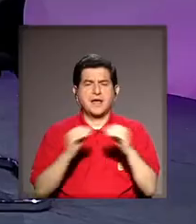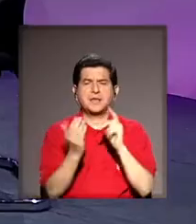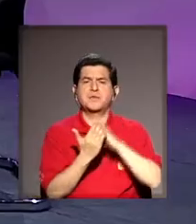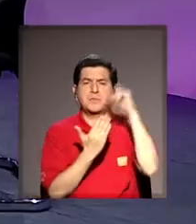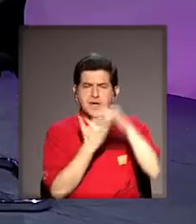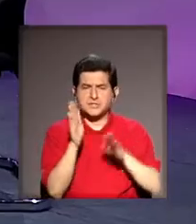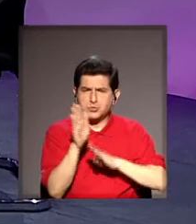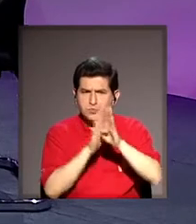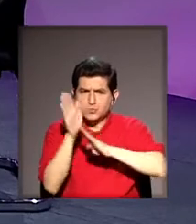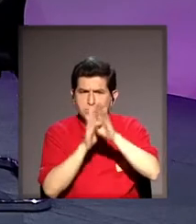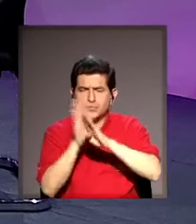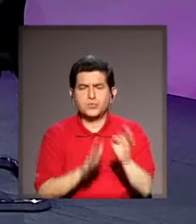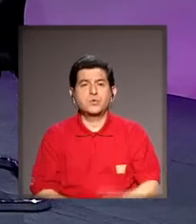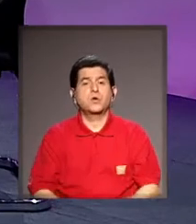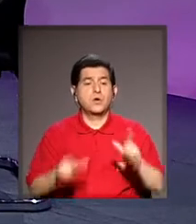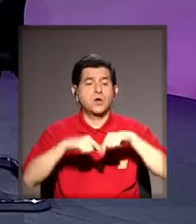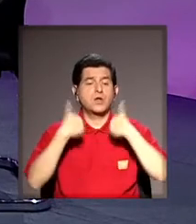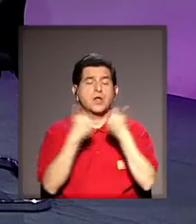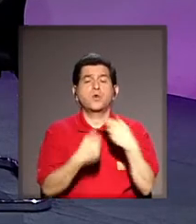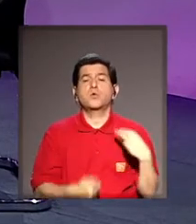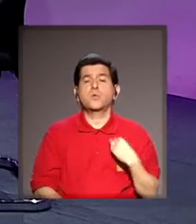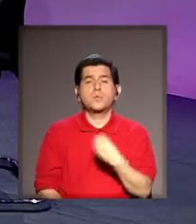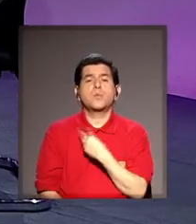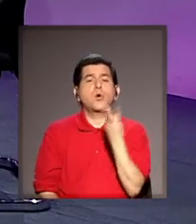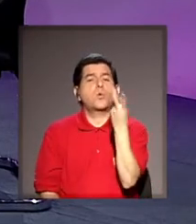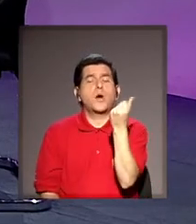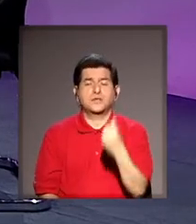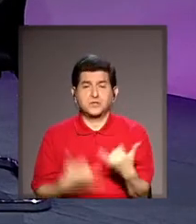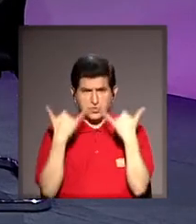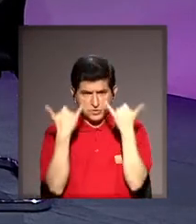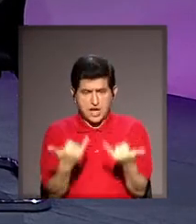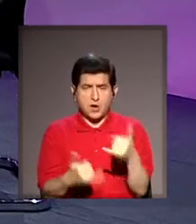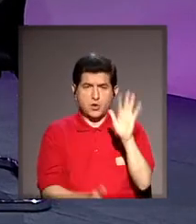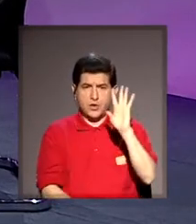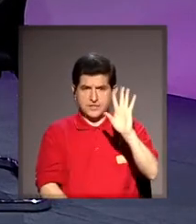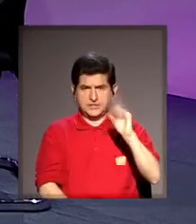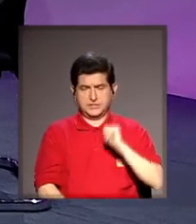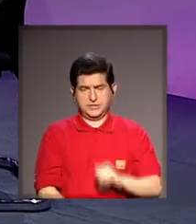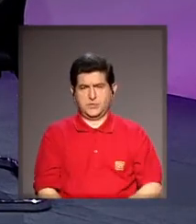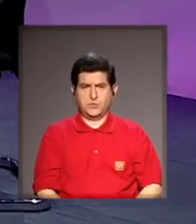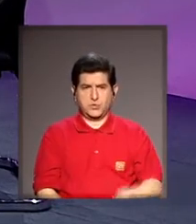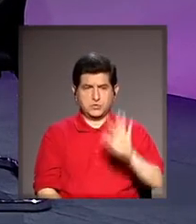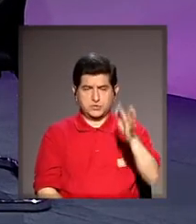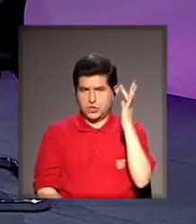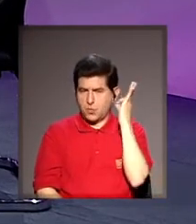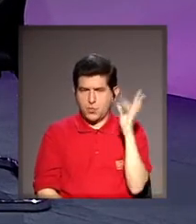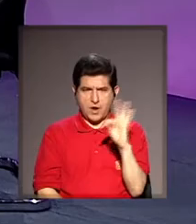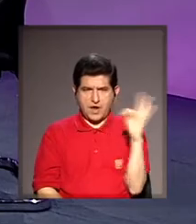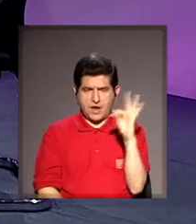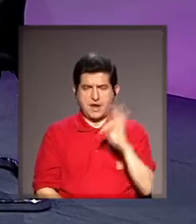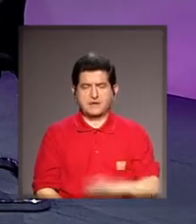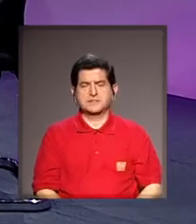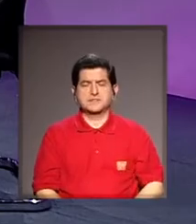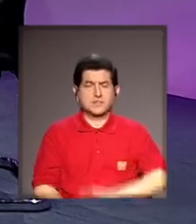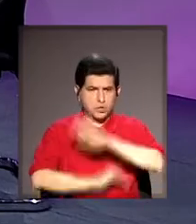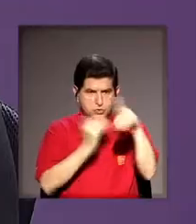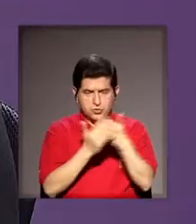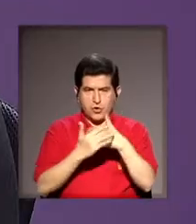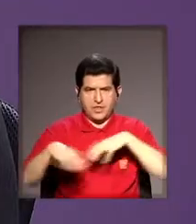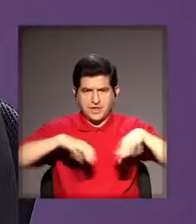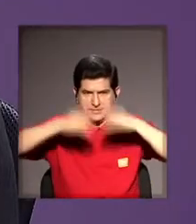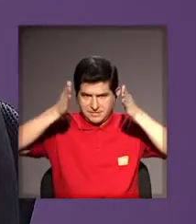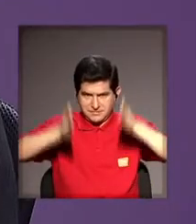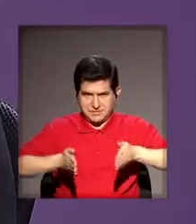y el grupo cuántas personas lo conforman ahorita somos 55 mujeres trans activistas todas